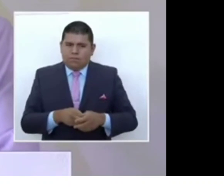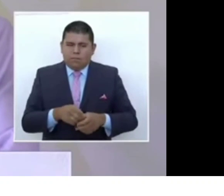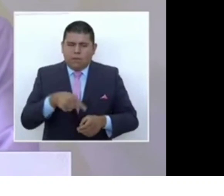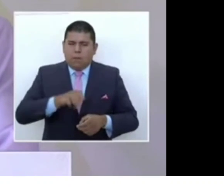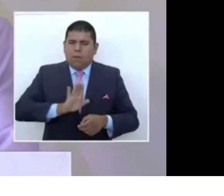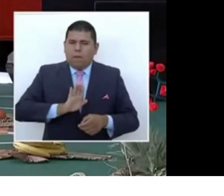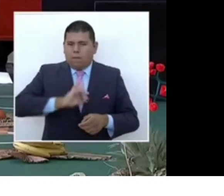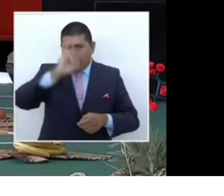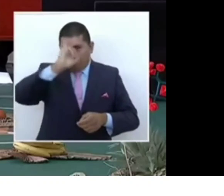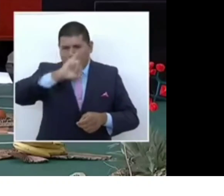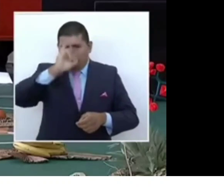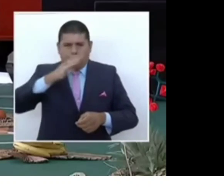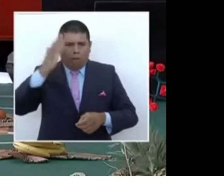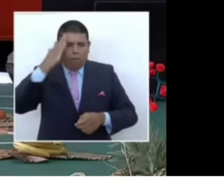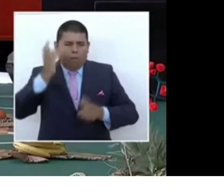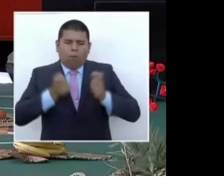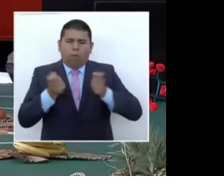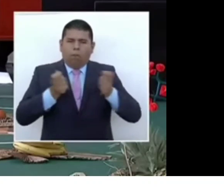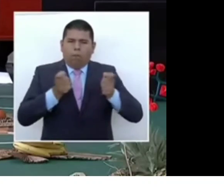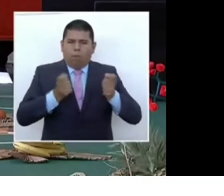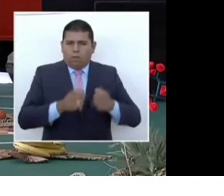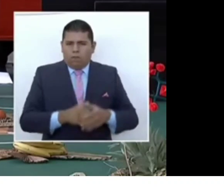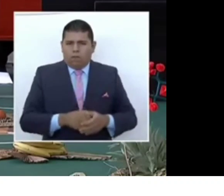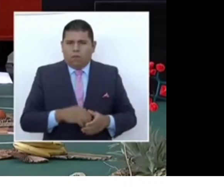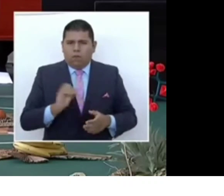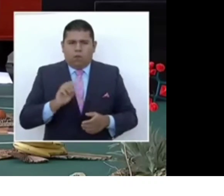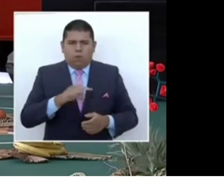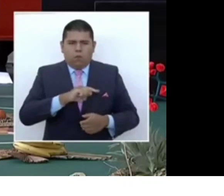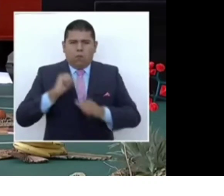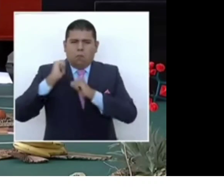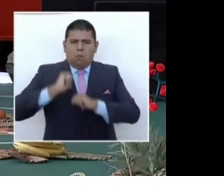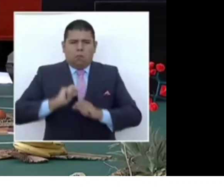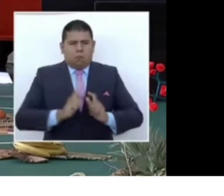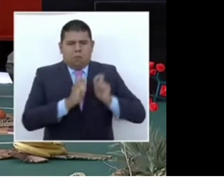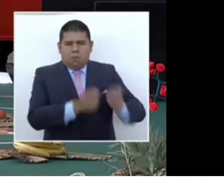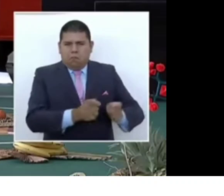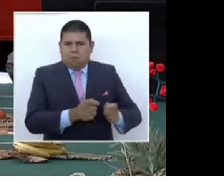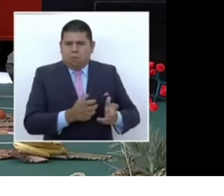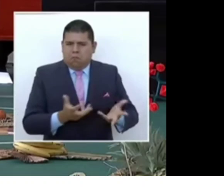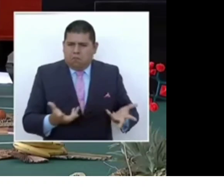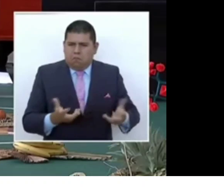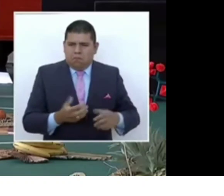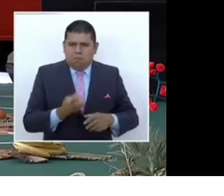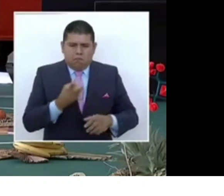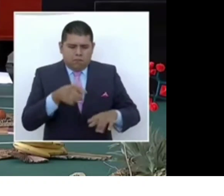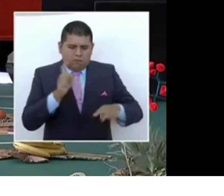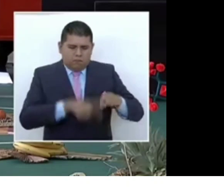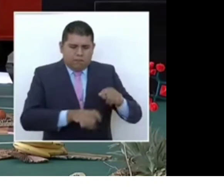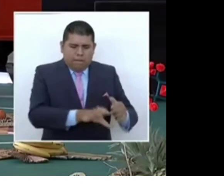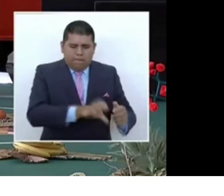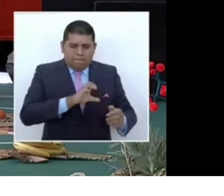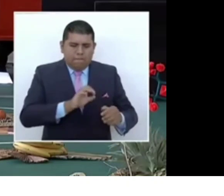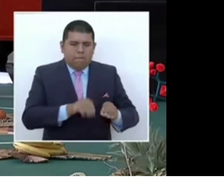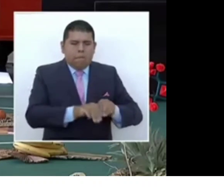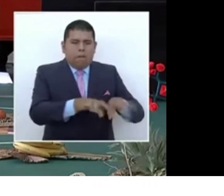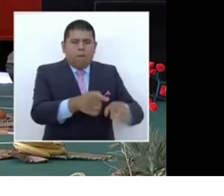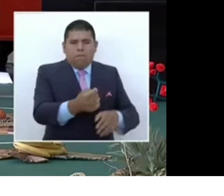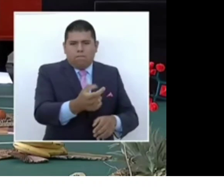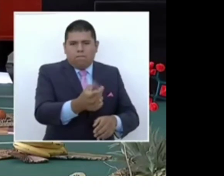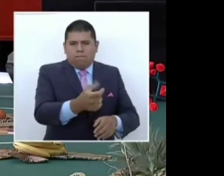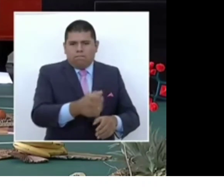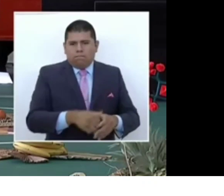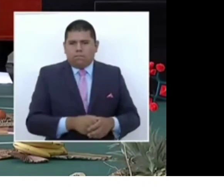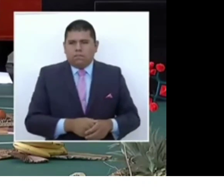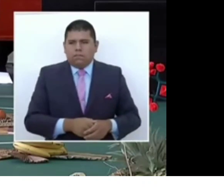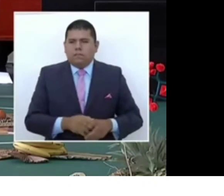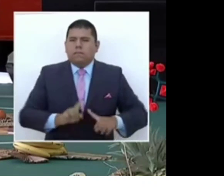líderes o dirigentes o representantes. Por eso van a seguir llegando